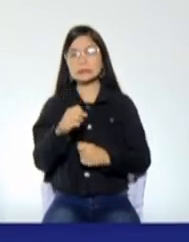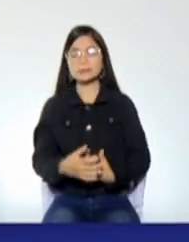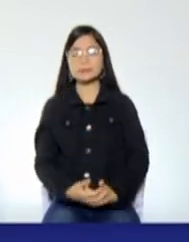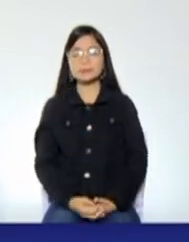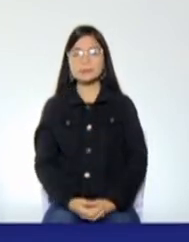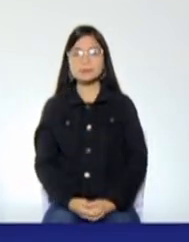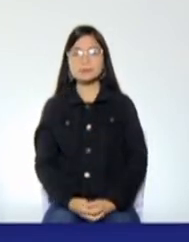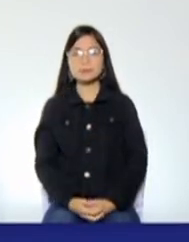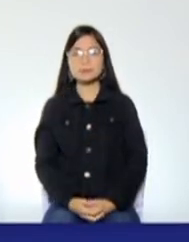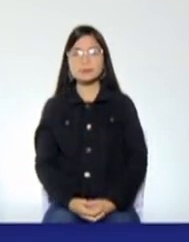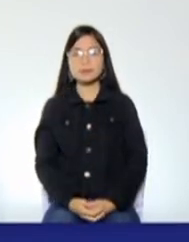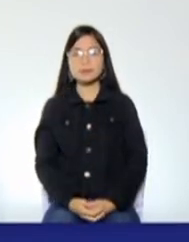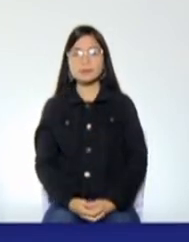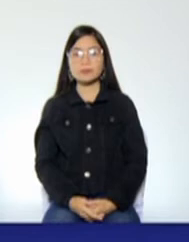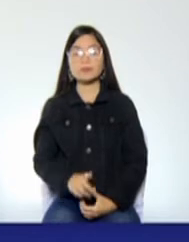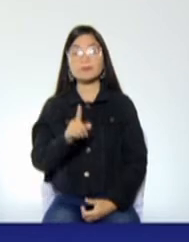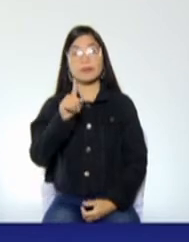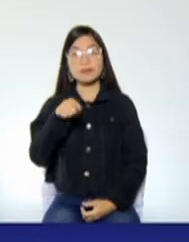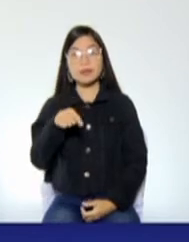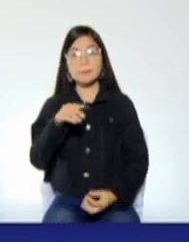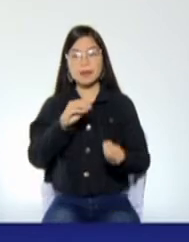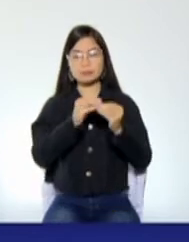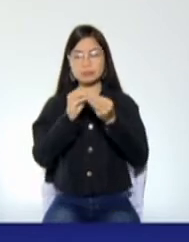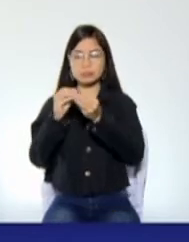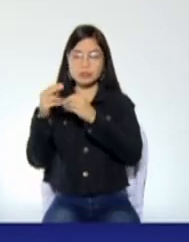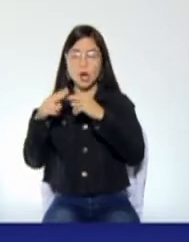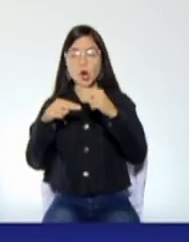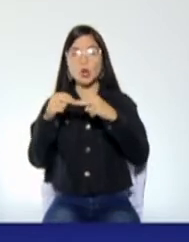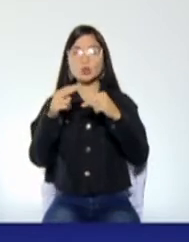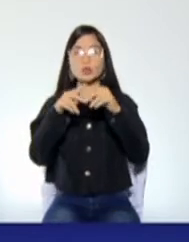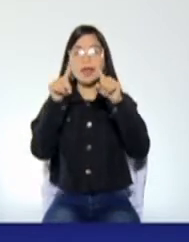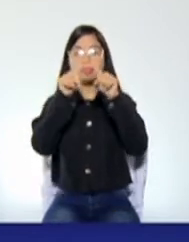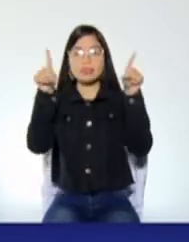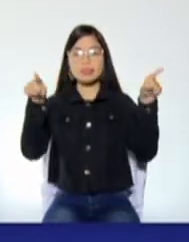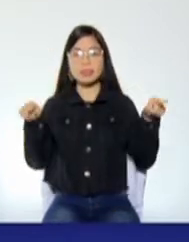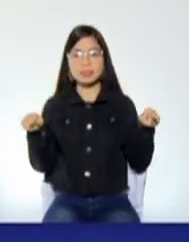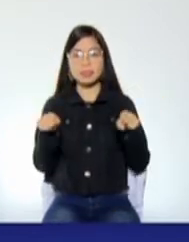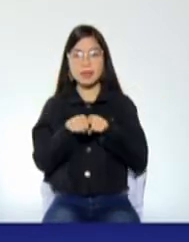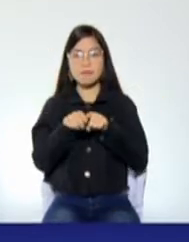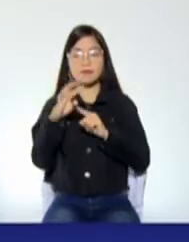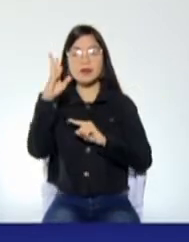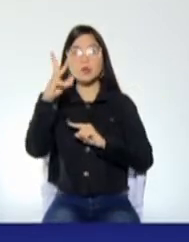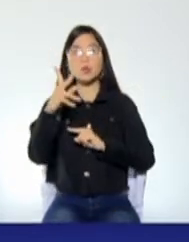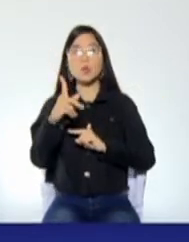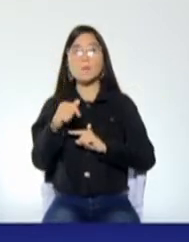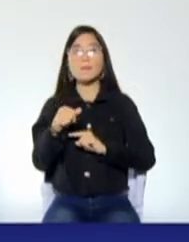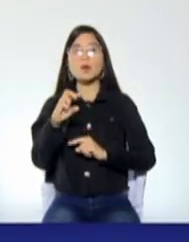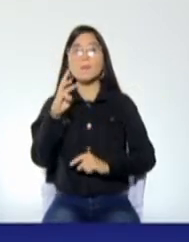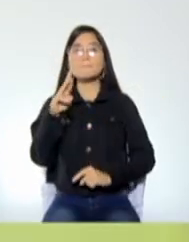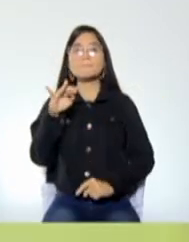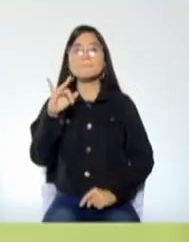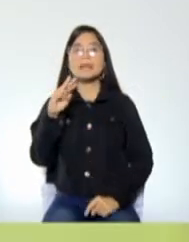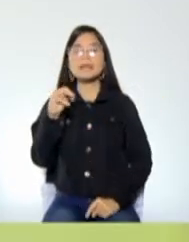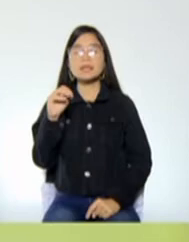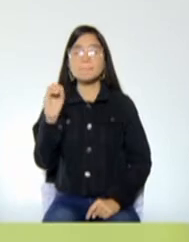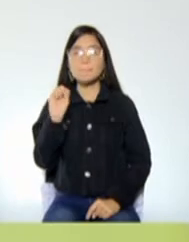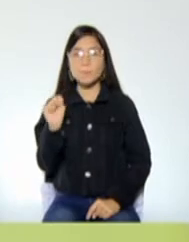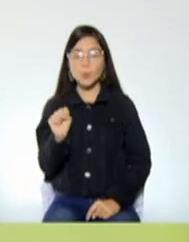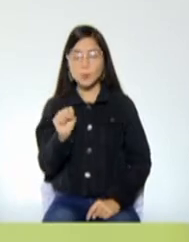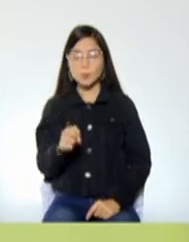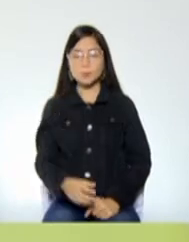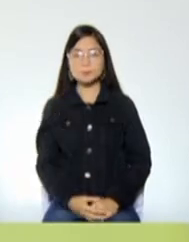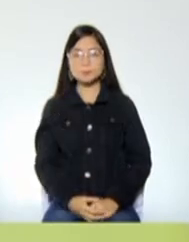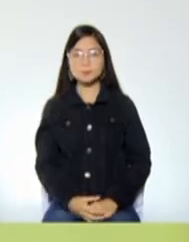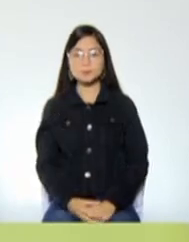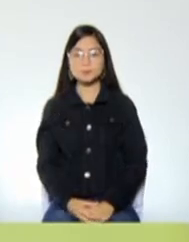lo que es construir nuestra propia tabla de números primos. Esto es un modelo de lo que es la tabla de números primos. ¿Cómo construimos nuestra propia